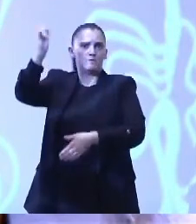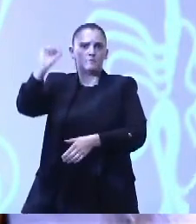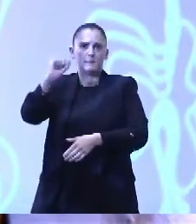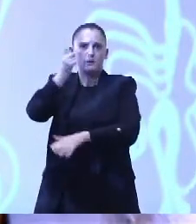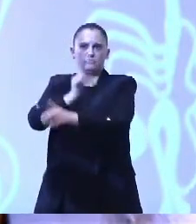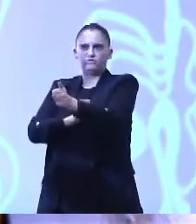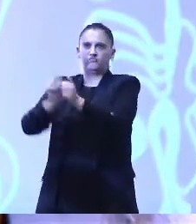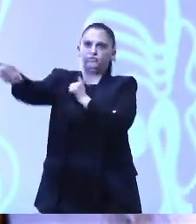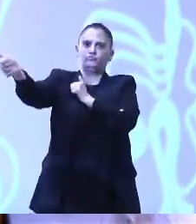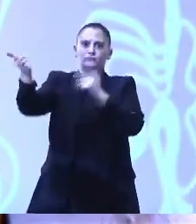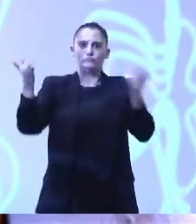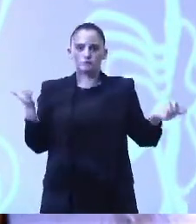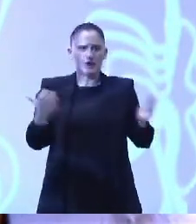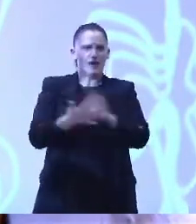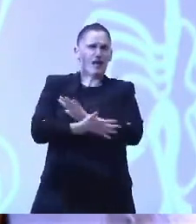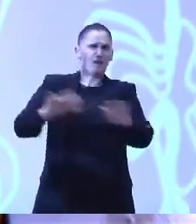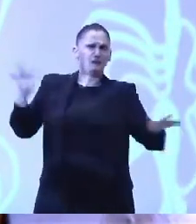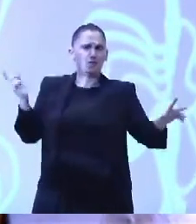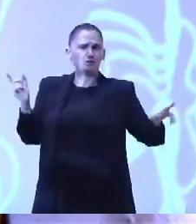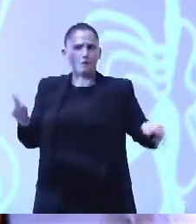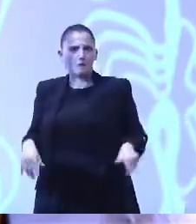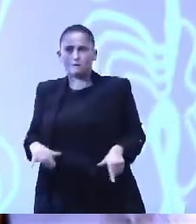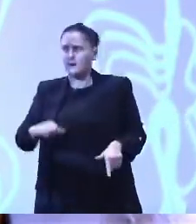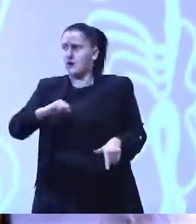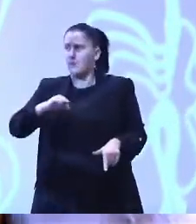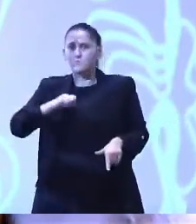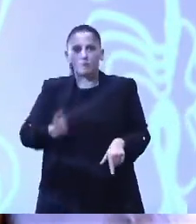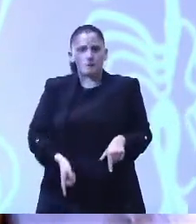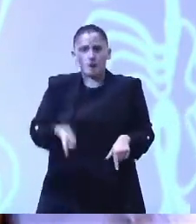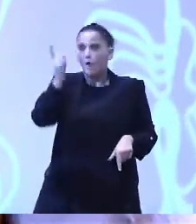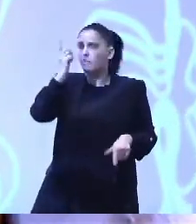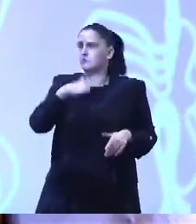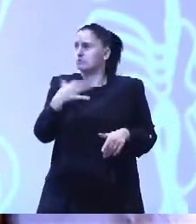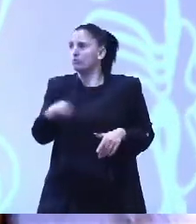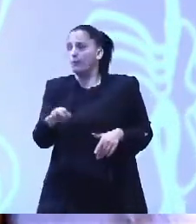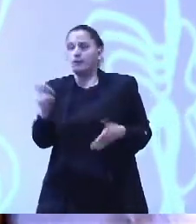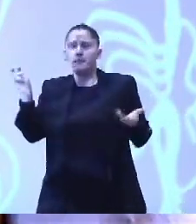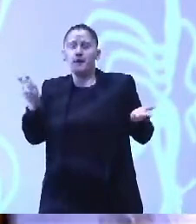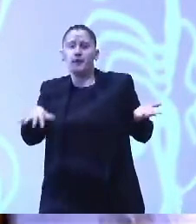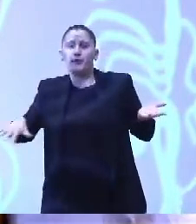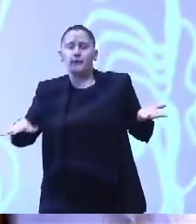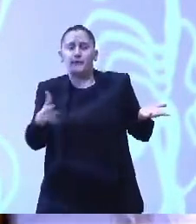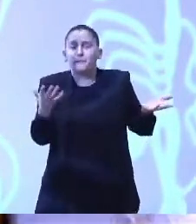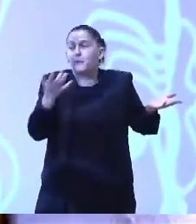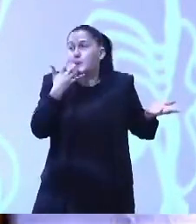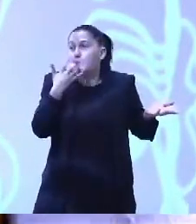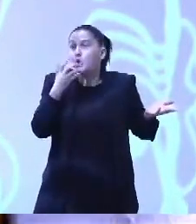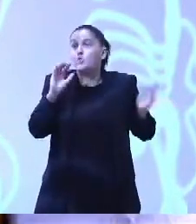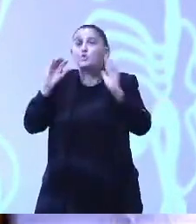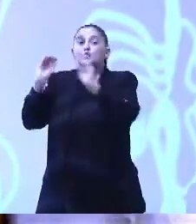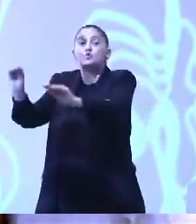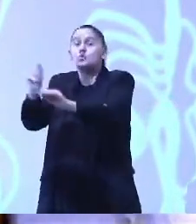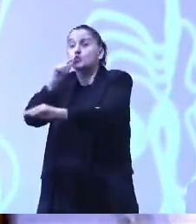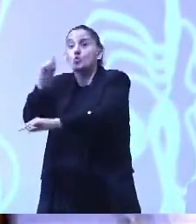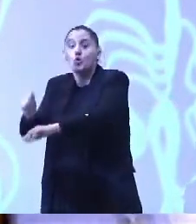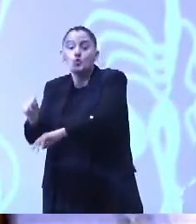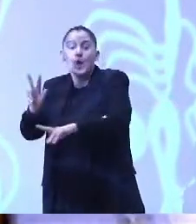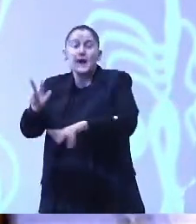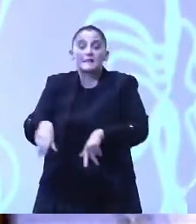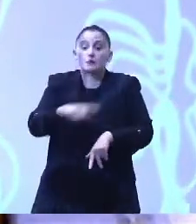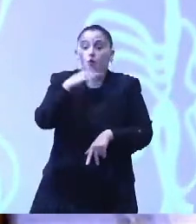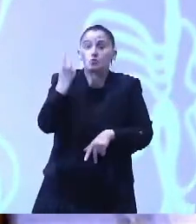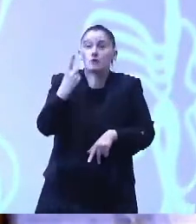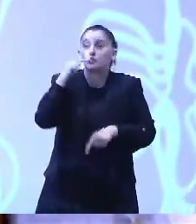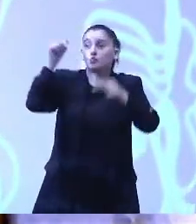cabeza. Y también, lógicamente, tenemos amenazas que nos pueden venir no tanto del frente oriental, sino del